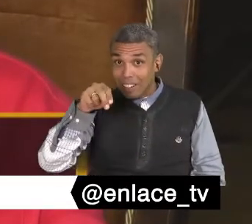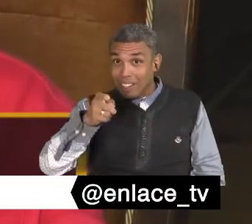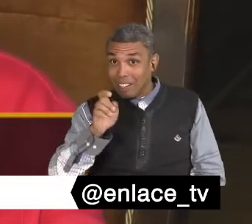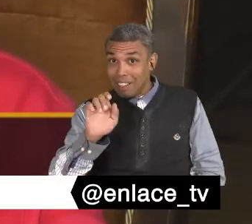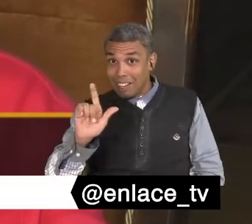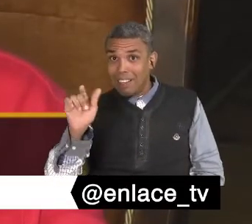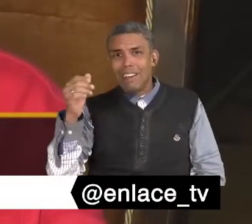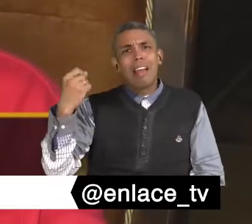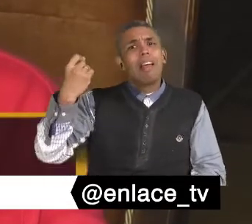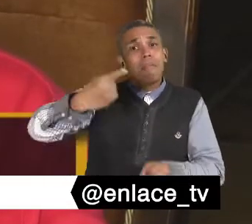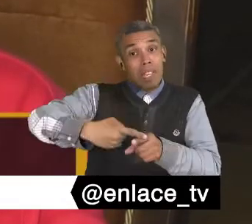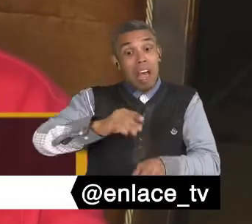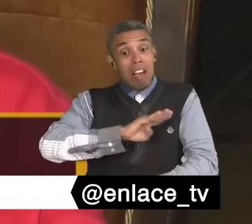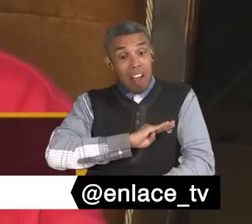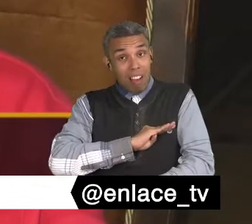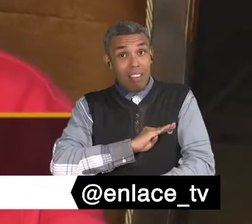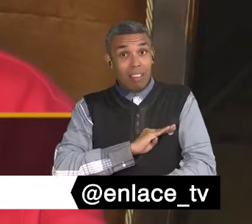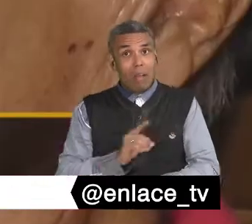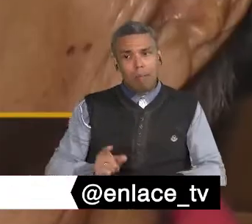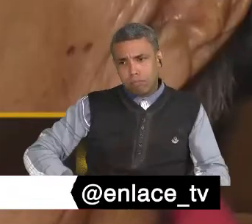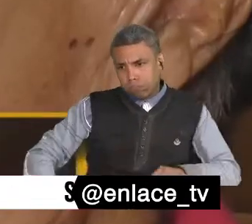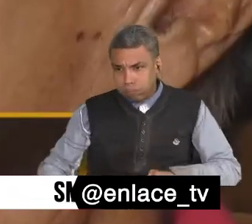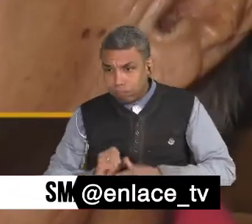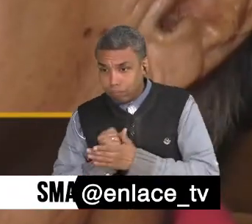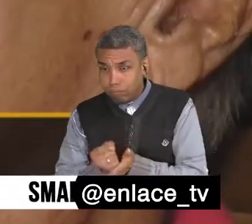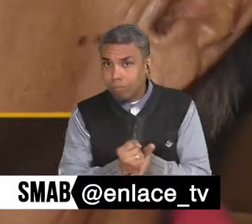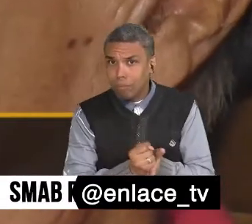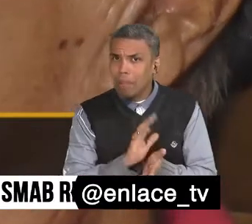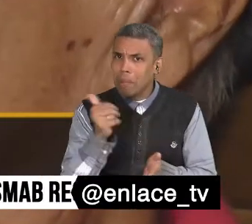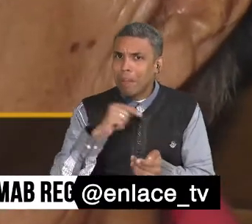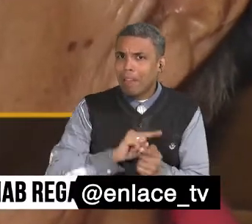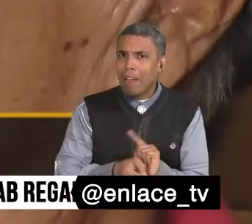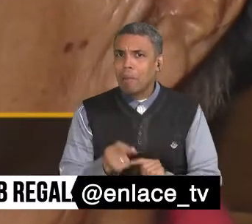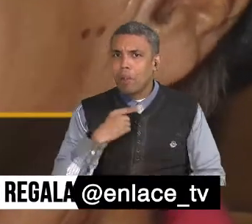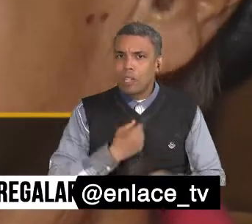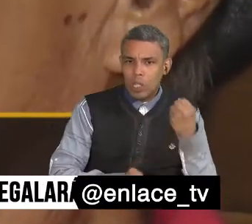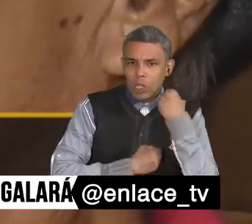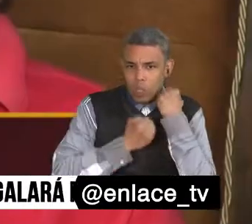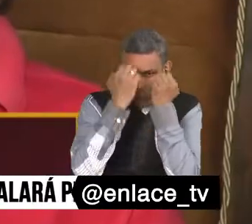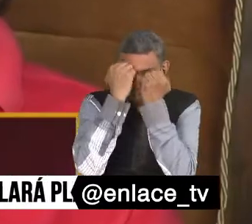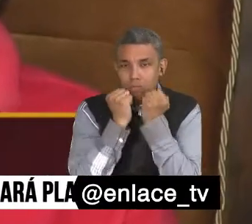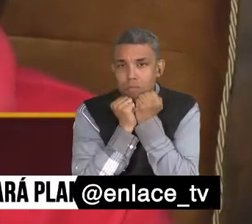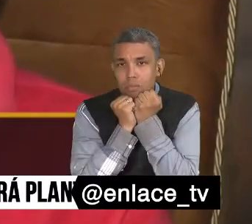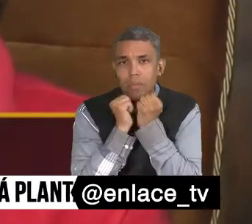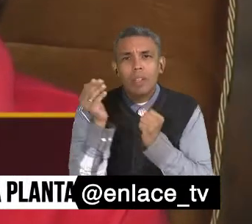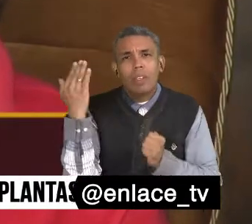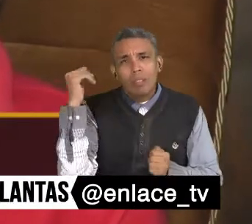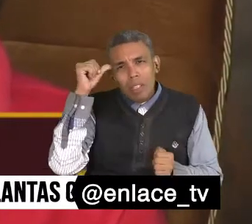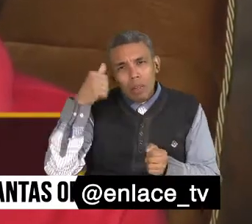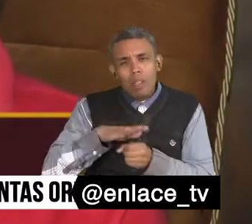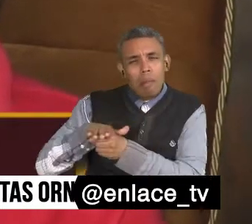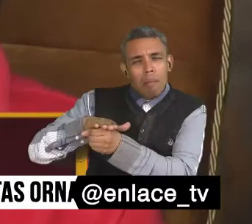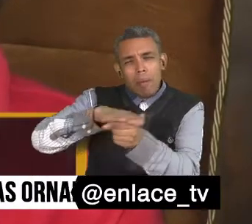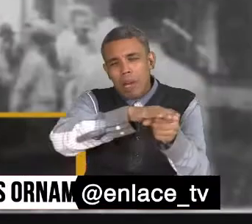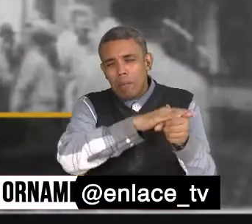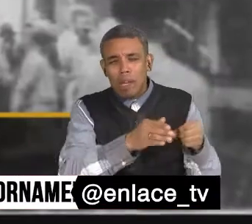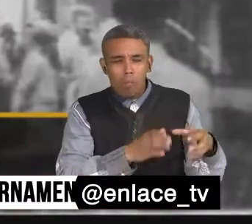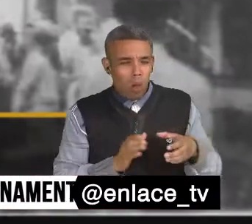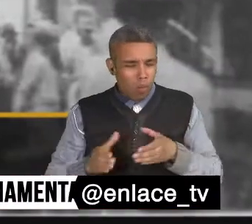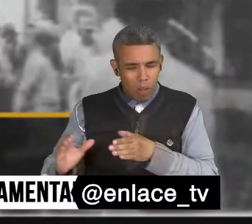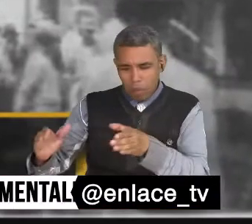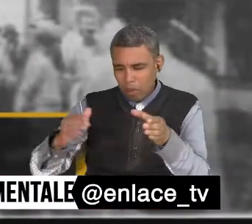verdaderamente. Y fue un buenísimo alcalde. Rememoró lo que es conocido como la comuna de Barranca y de la forma como los trabajadores petroleros armaron sus